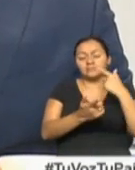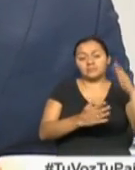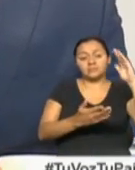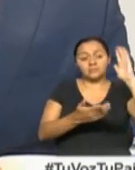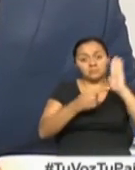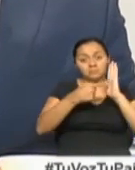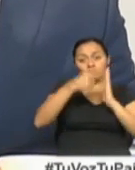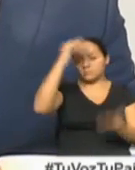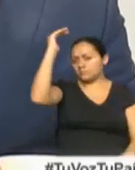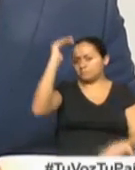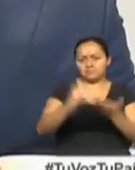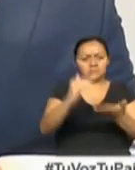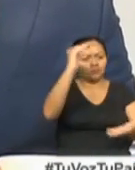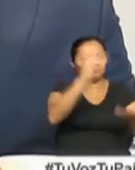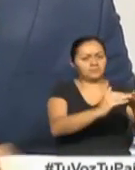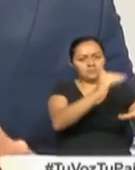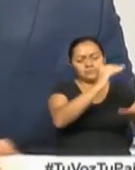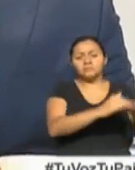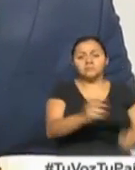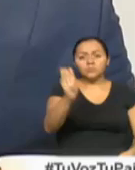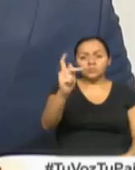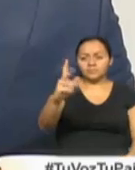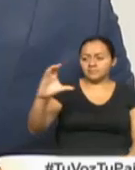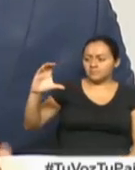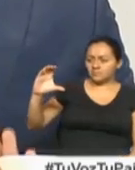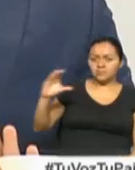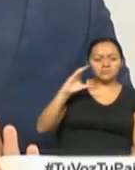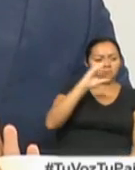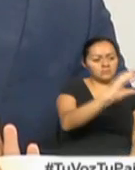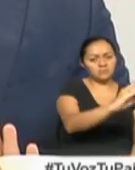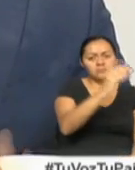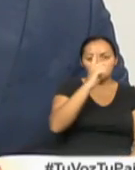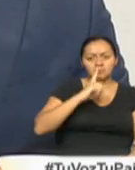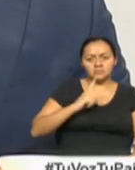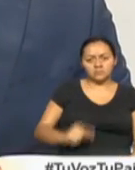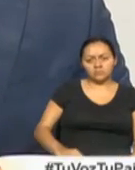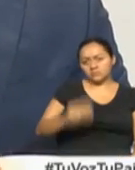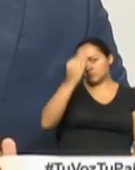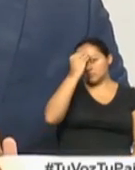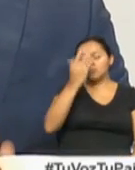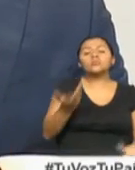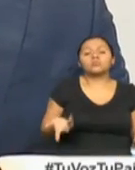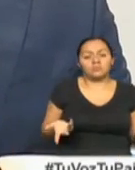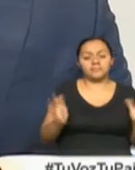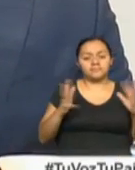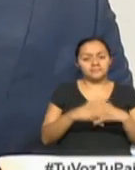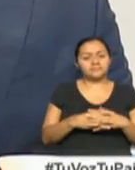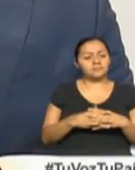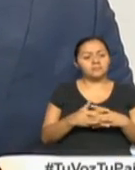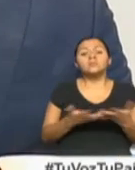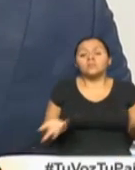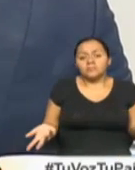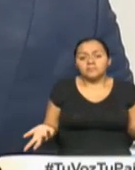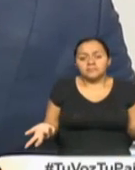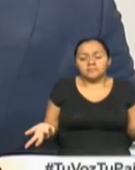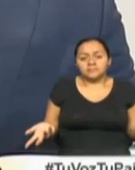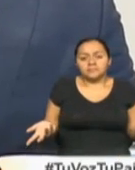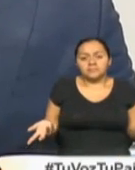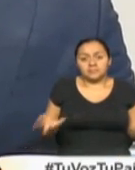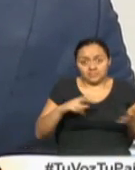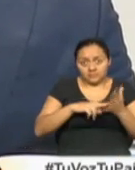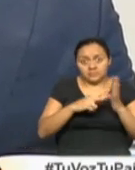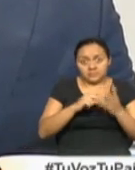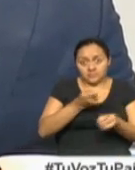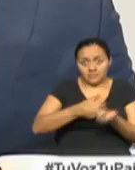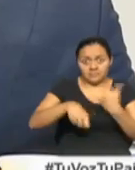de 3.700 millones de impuestos. ¿Cómo financian salud y educación? A no ser que vayan a privatizar todo, lo cual es inconstitucional. Pero no solo eso, ¿no?